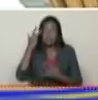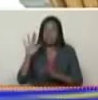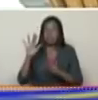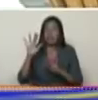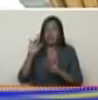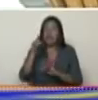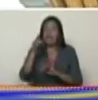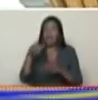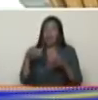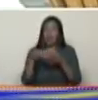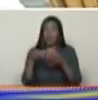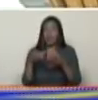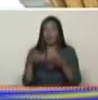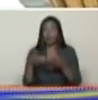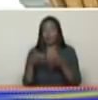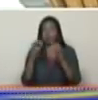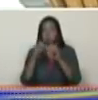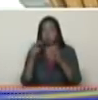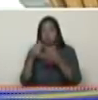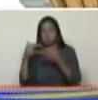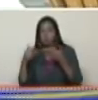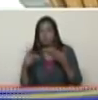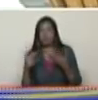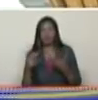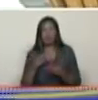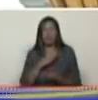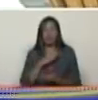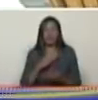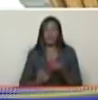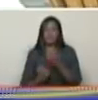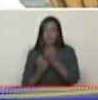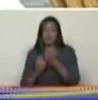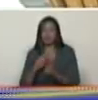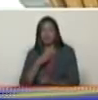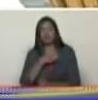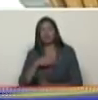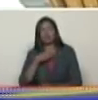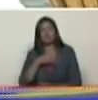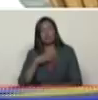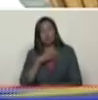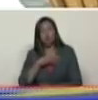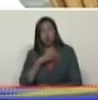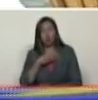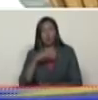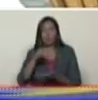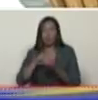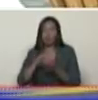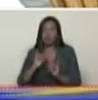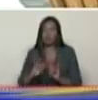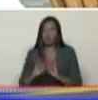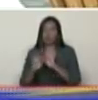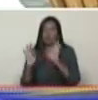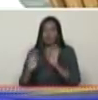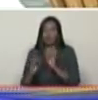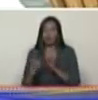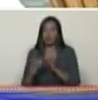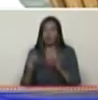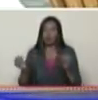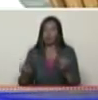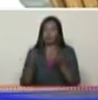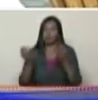el esquema de la base de misión tiene vigencia plena, porque la base de misión es donde